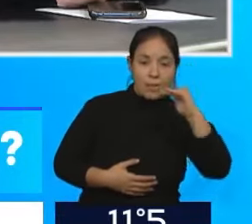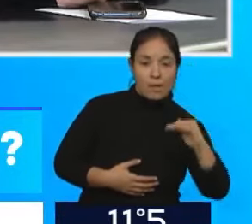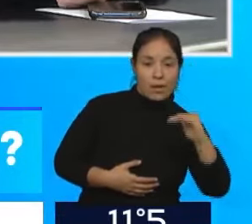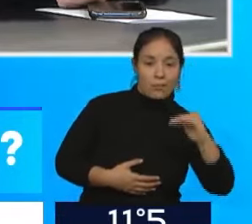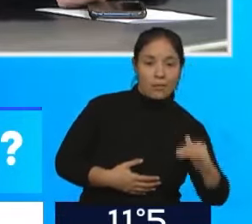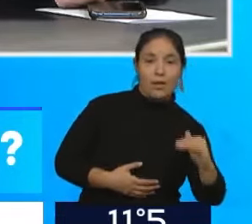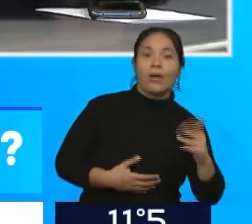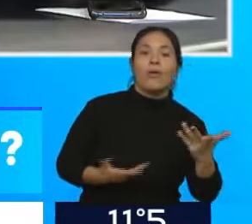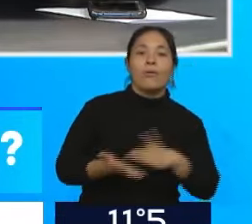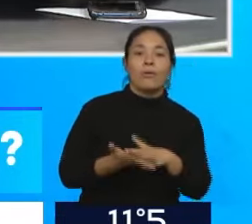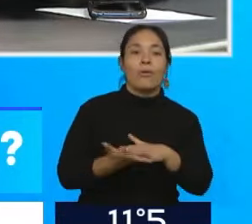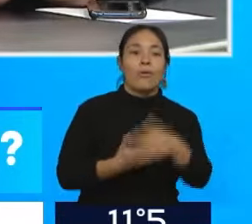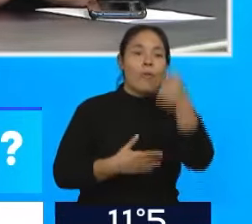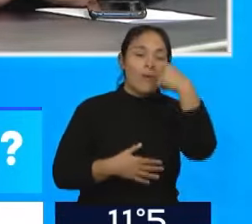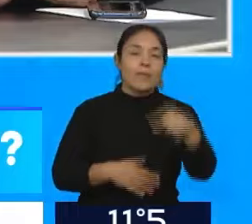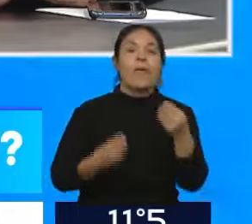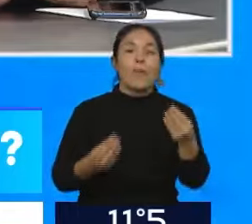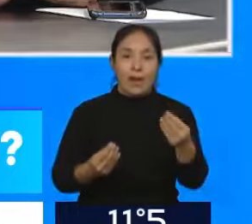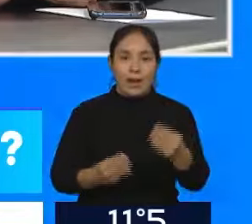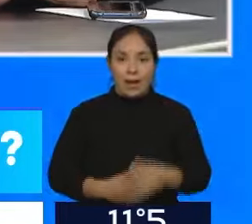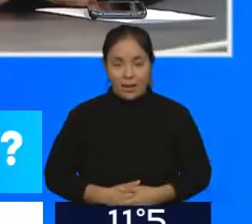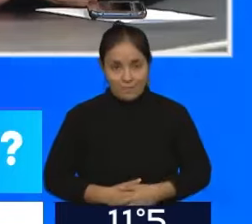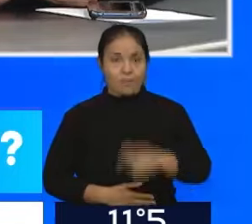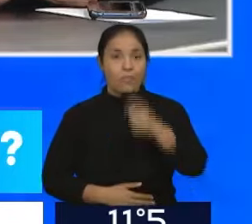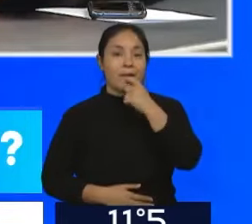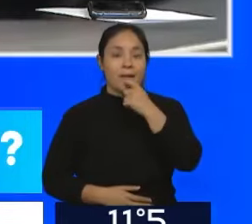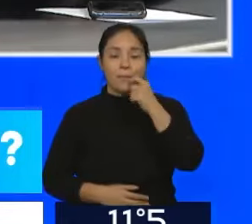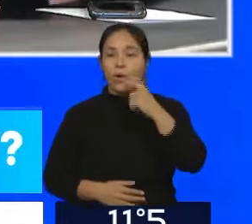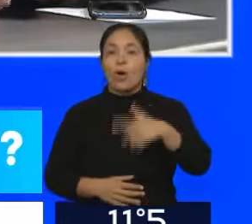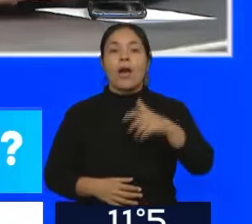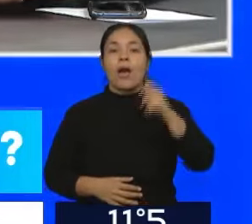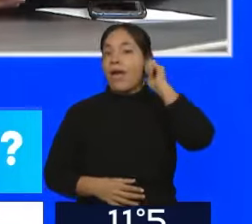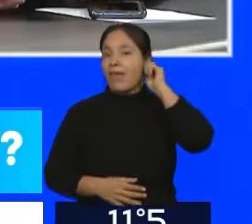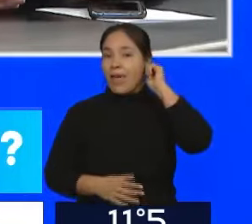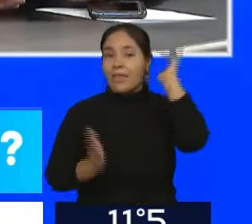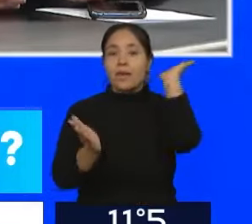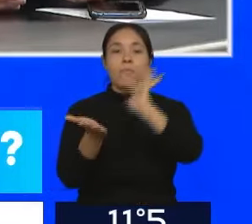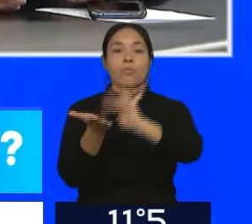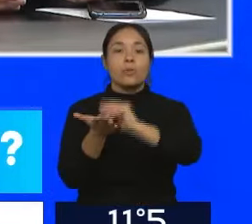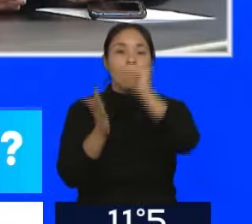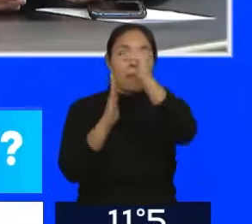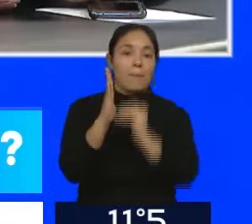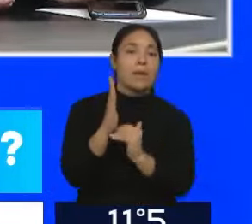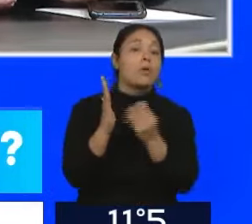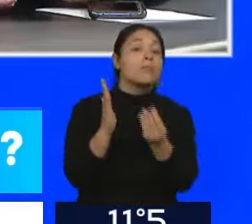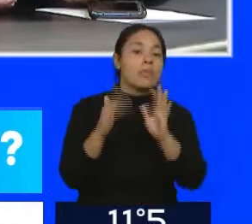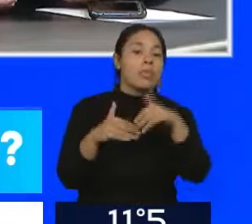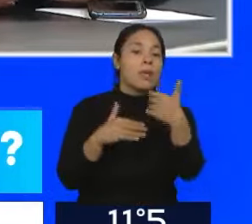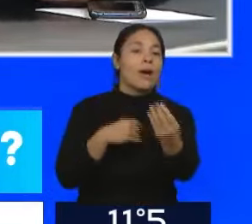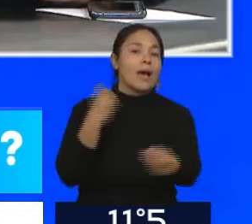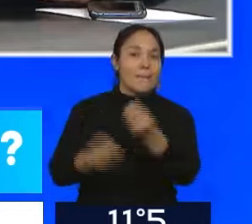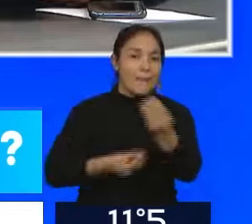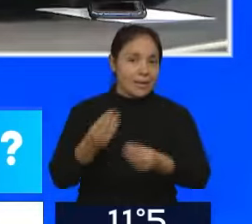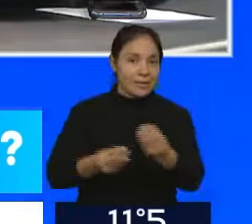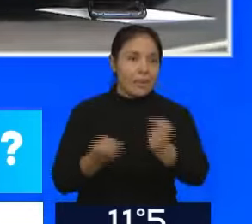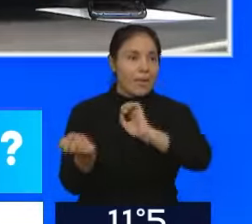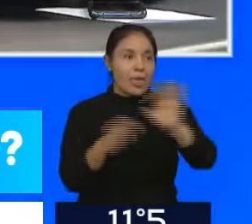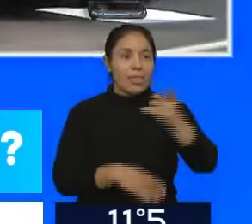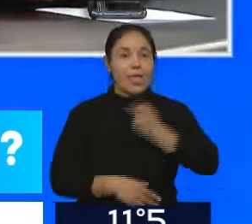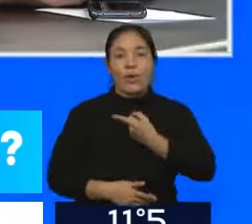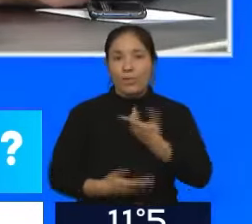va a ser la salida? Ok, la bajamos la edad de inimputabilidad, perfecto. ¿Y después? Pero, ¿dónde los alojás? Es el sentido común,